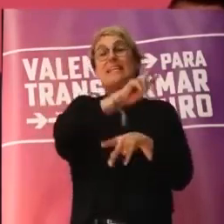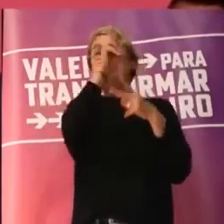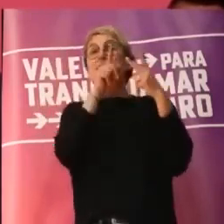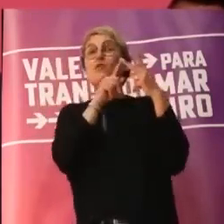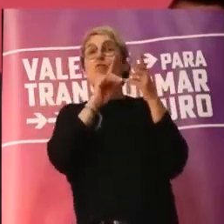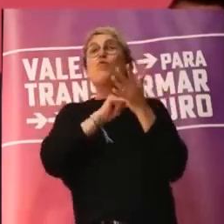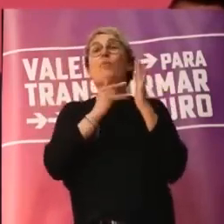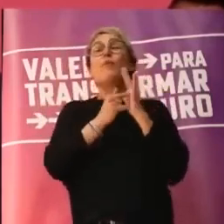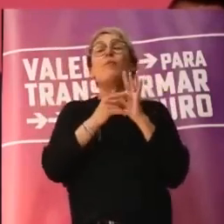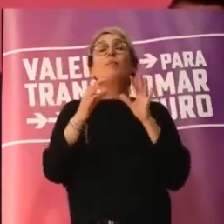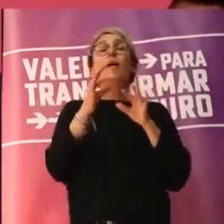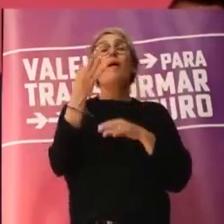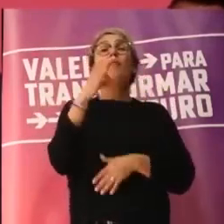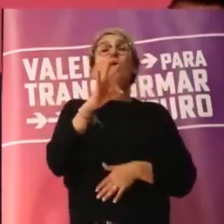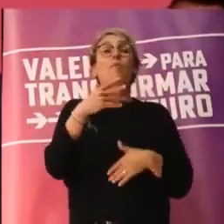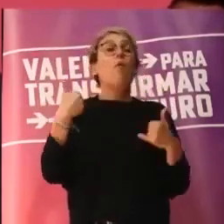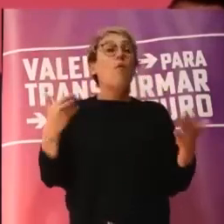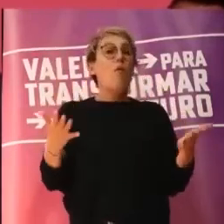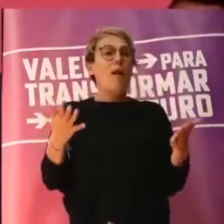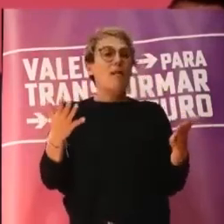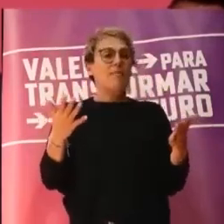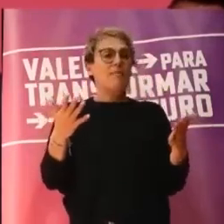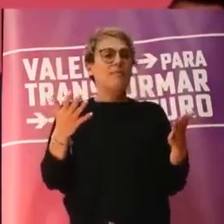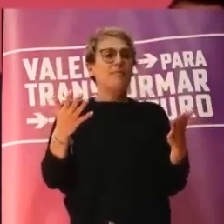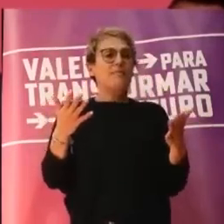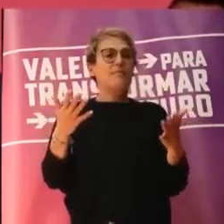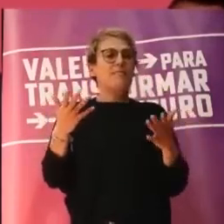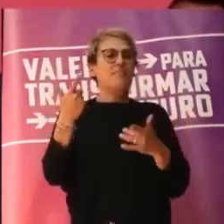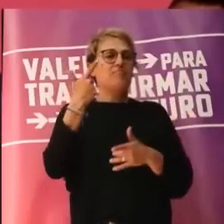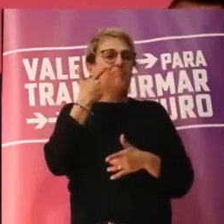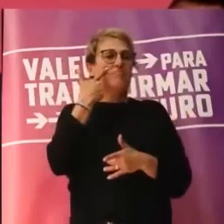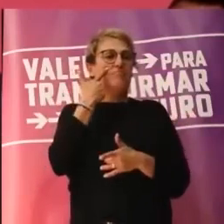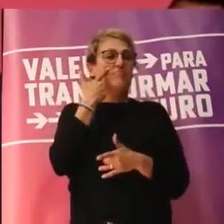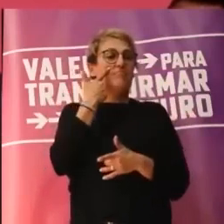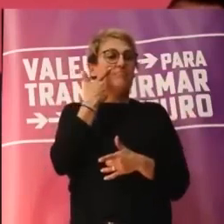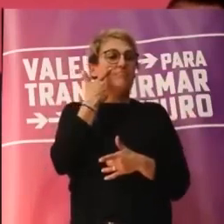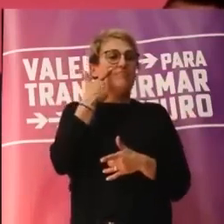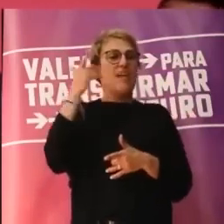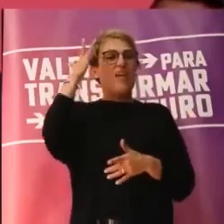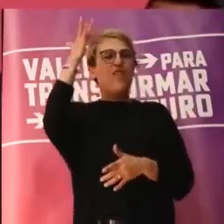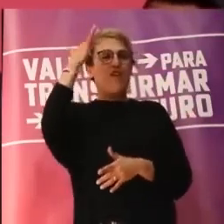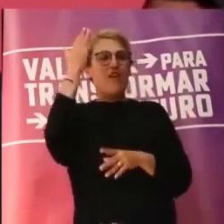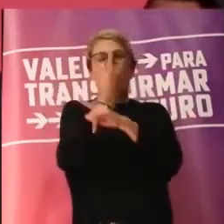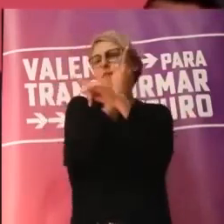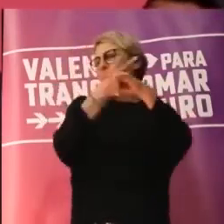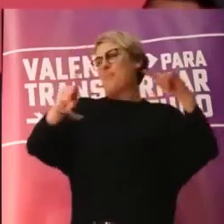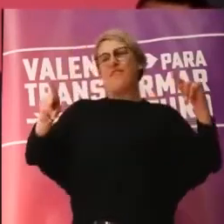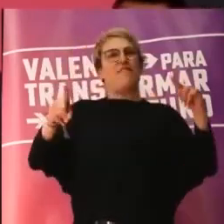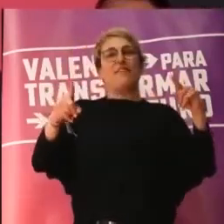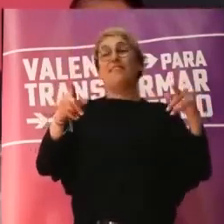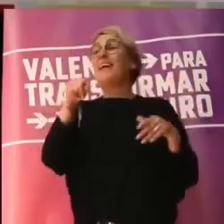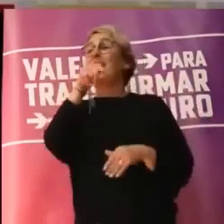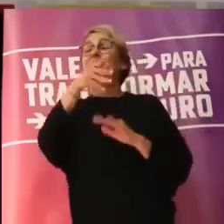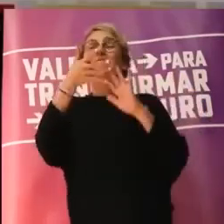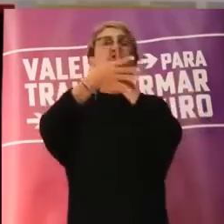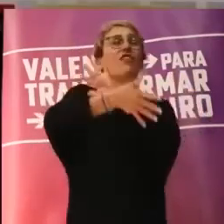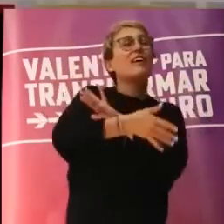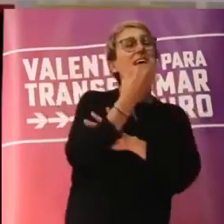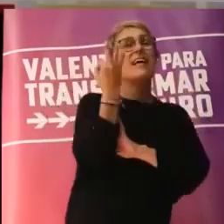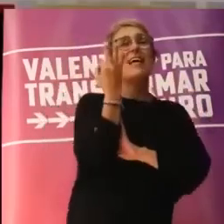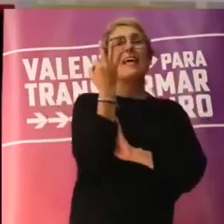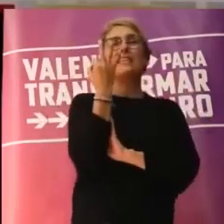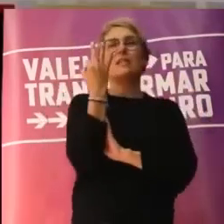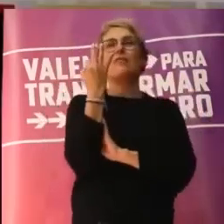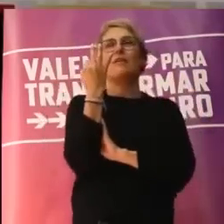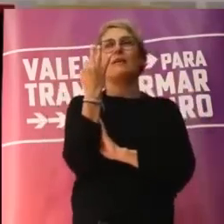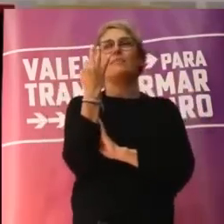Podemos? Que es un adversario ideológico y de clase. ¿Eso qué significa? ¿Eso qué significa?